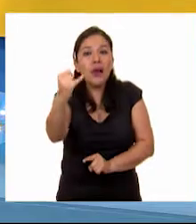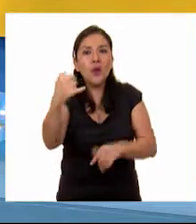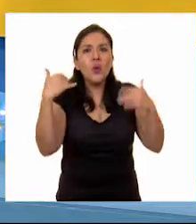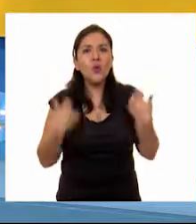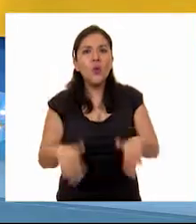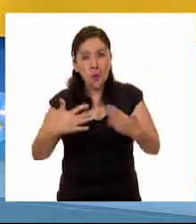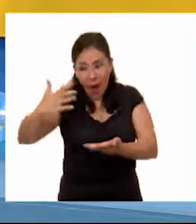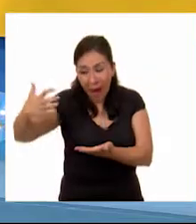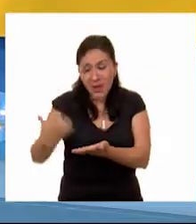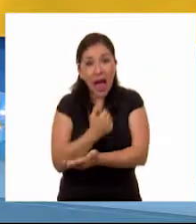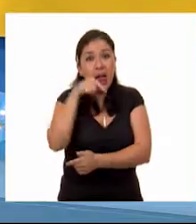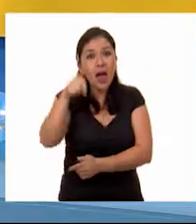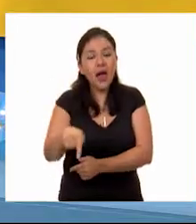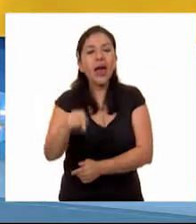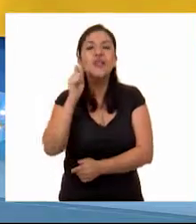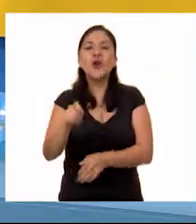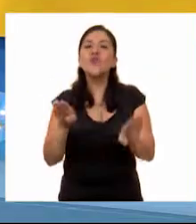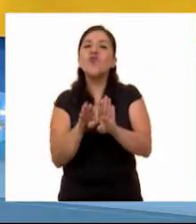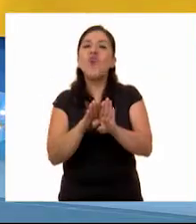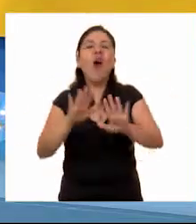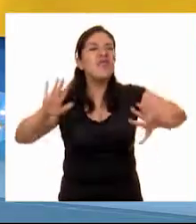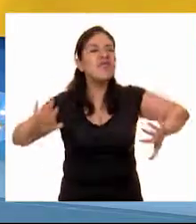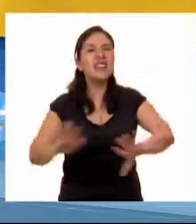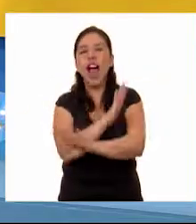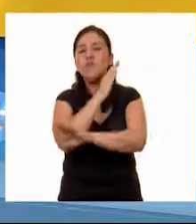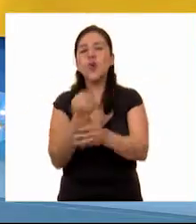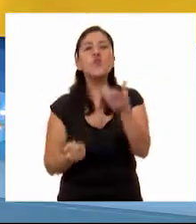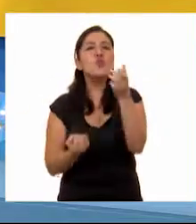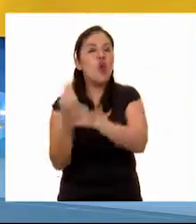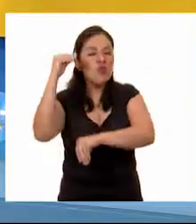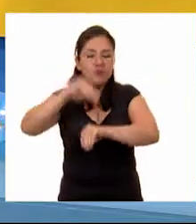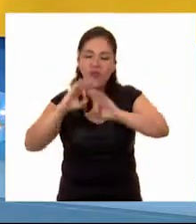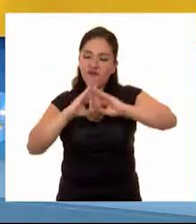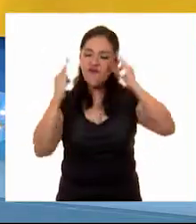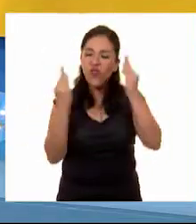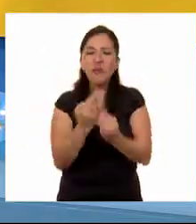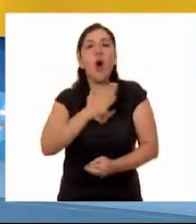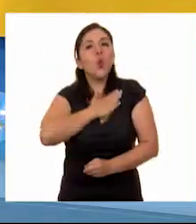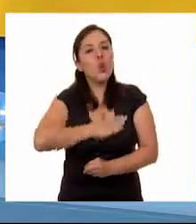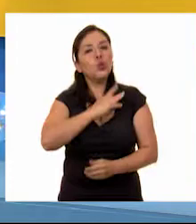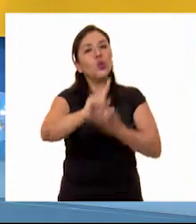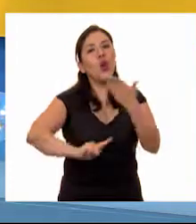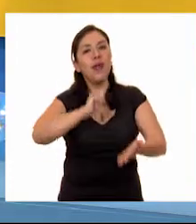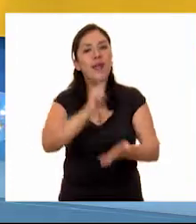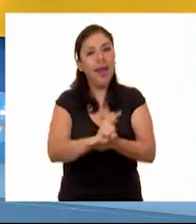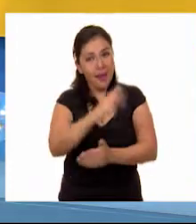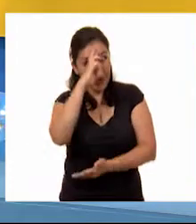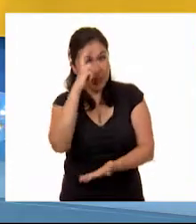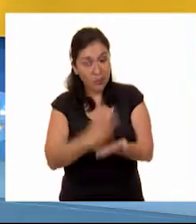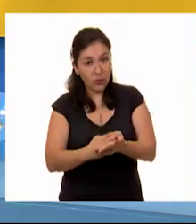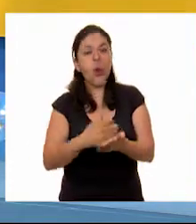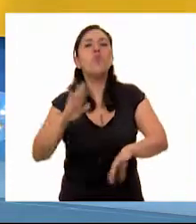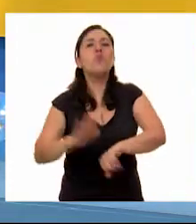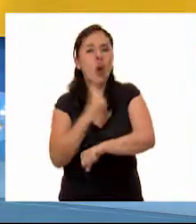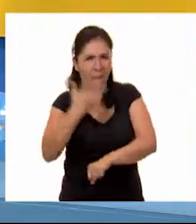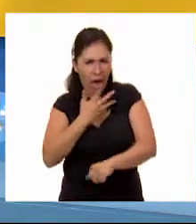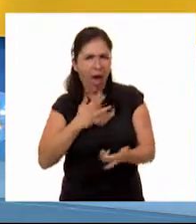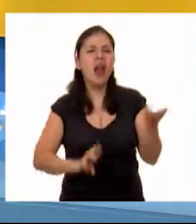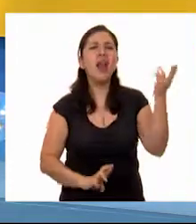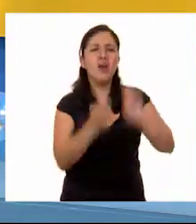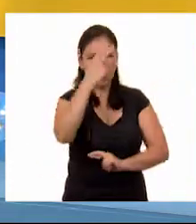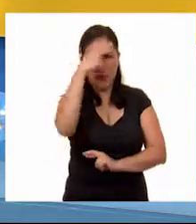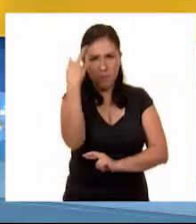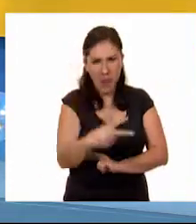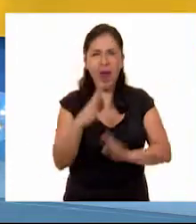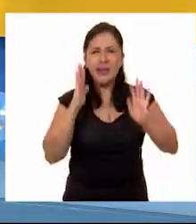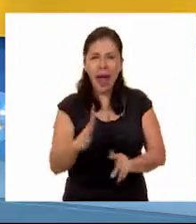Este triunfo representa la entrada a un proceso formal de democratización. Porque a pesar de que desde la Revolución Mexicana